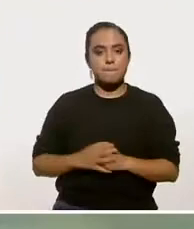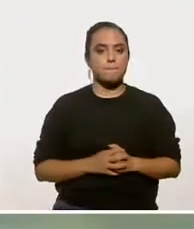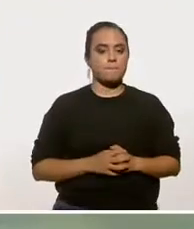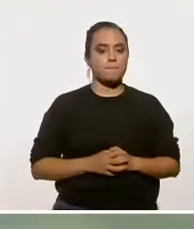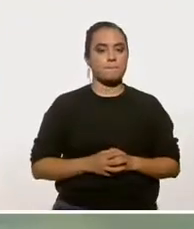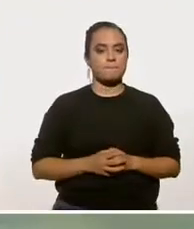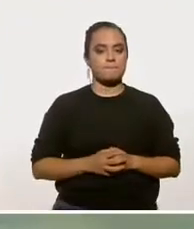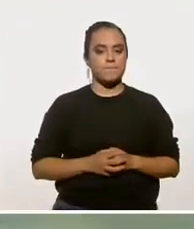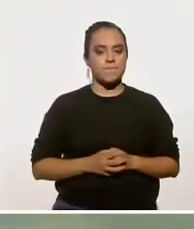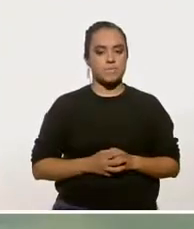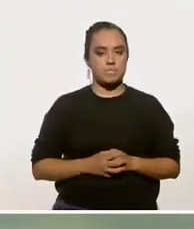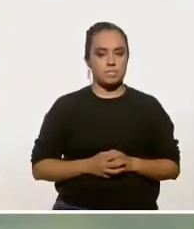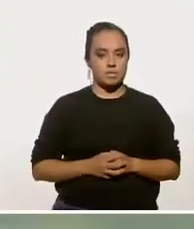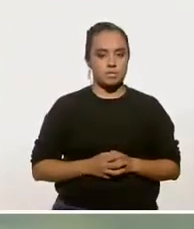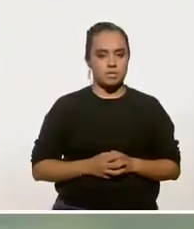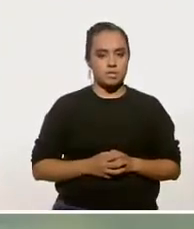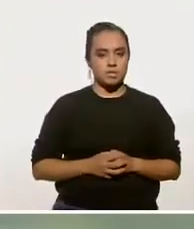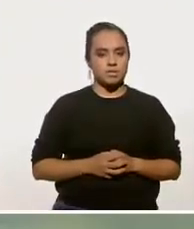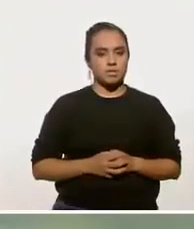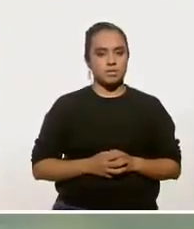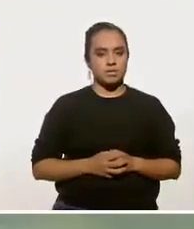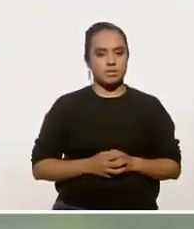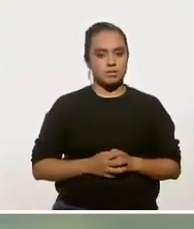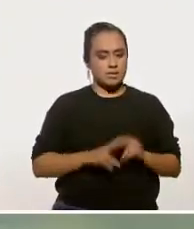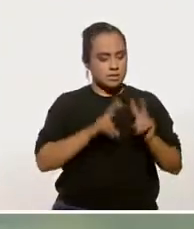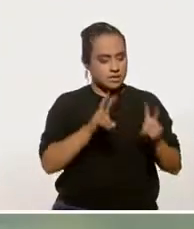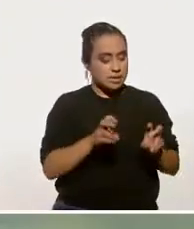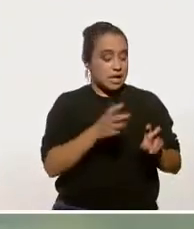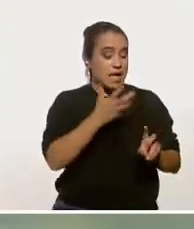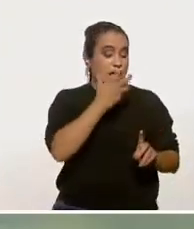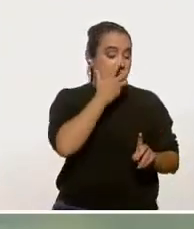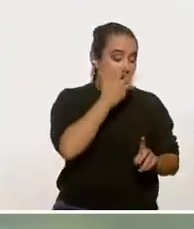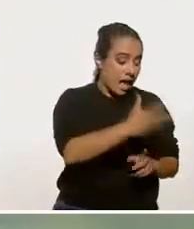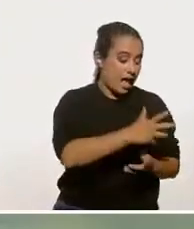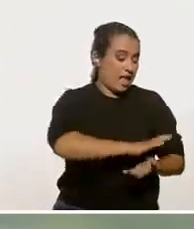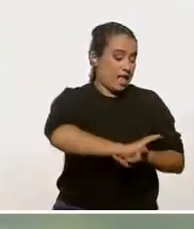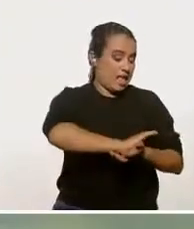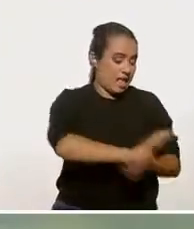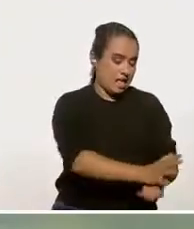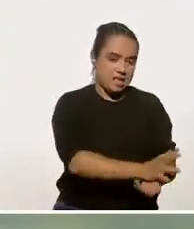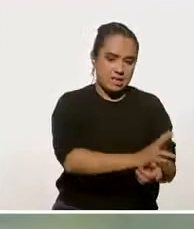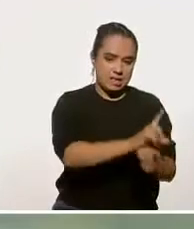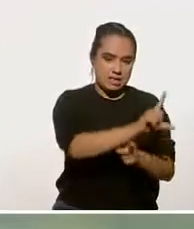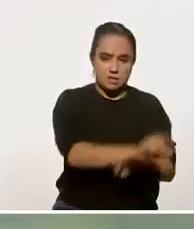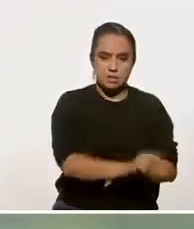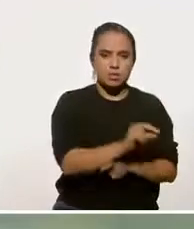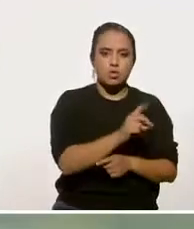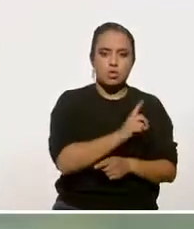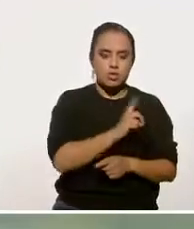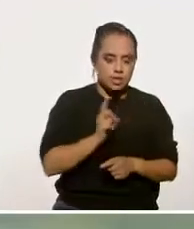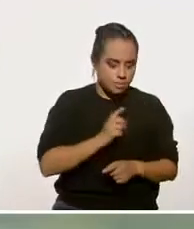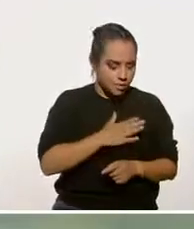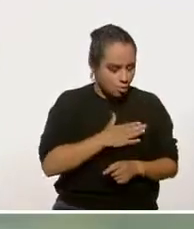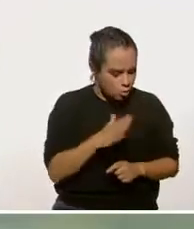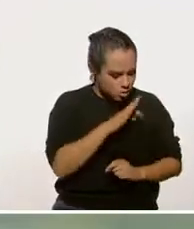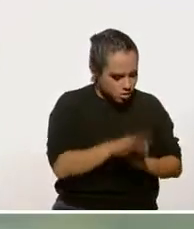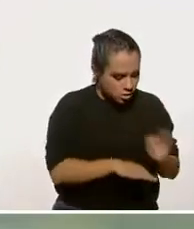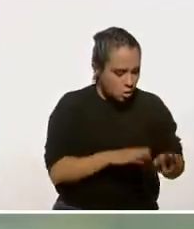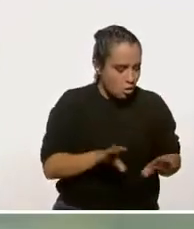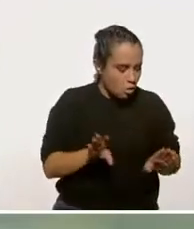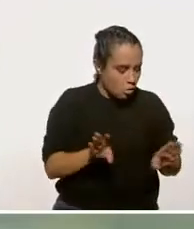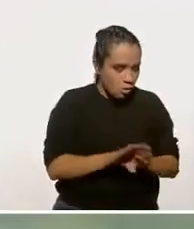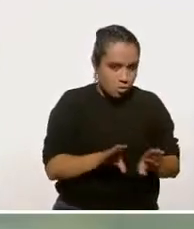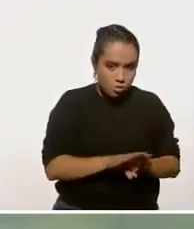que en cuestión ni gritos, ni insultos, ni humillaciones. Los buenos tratos es buscar la mejor